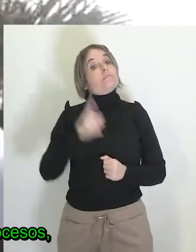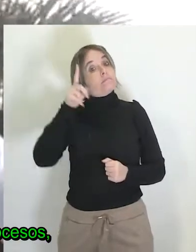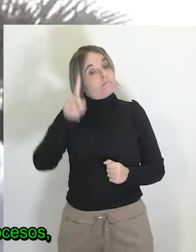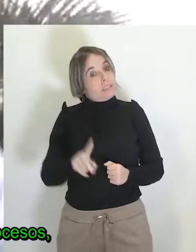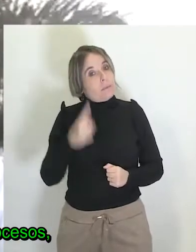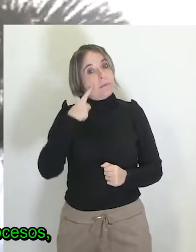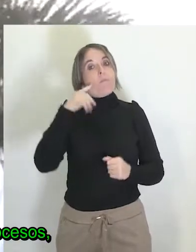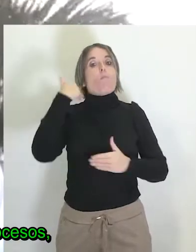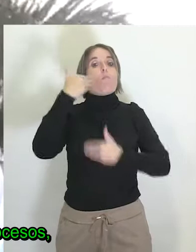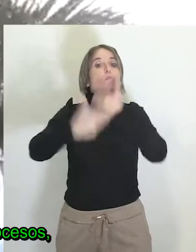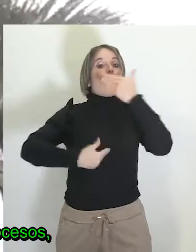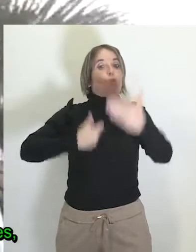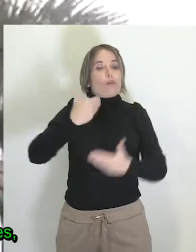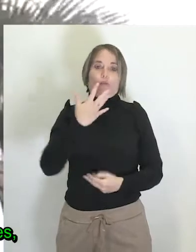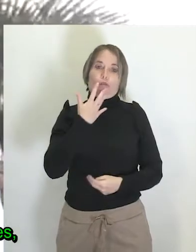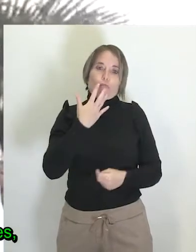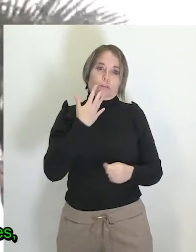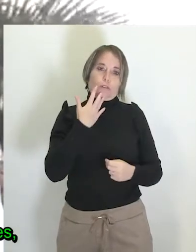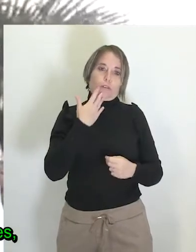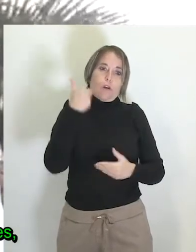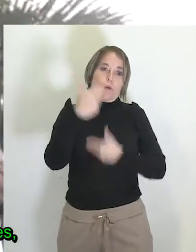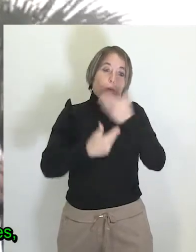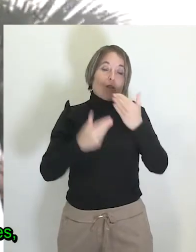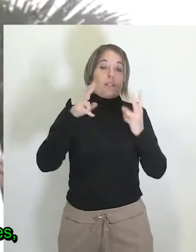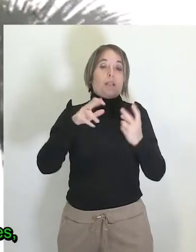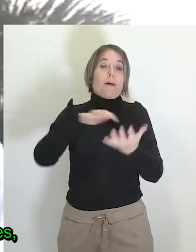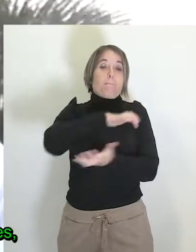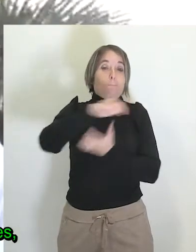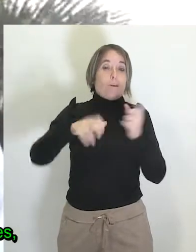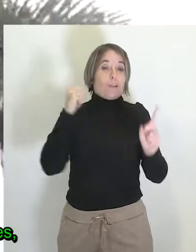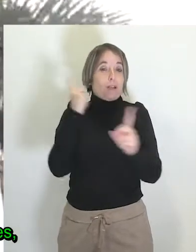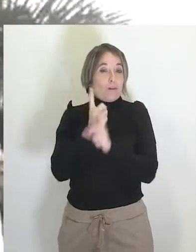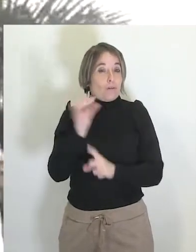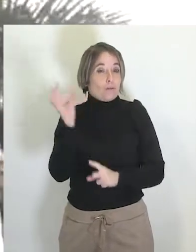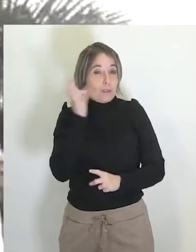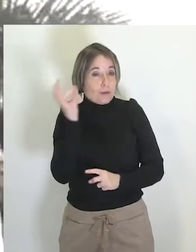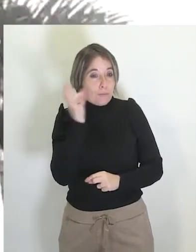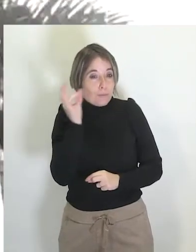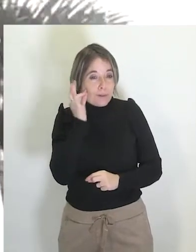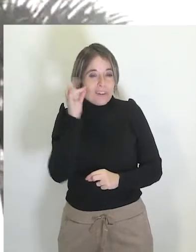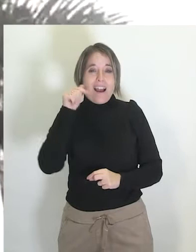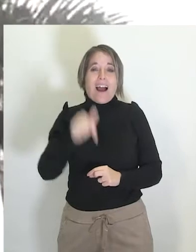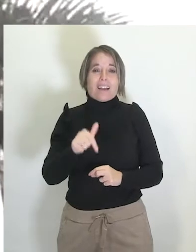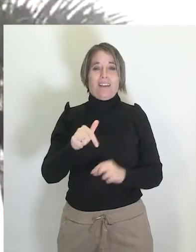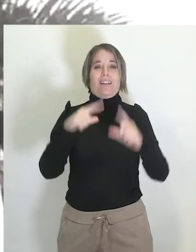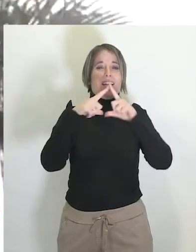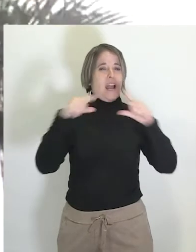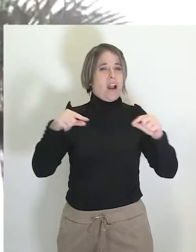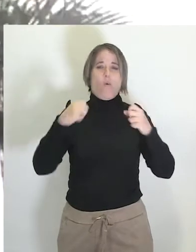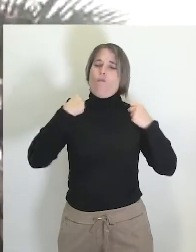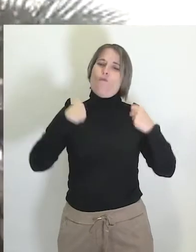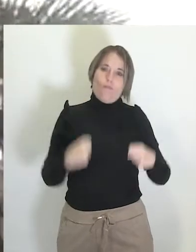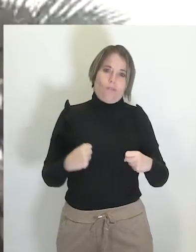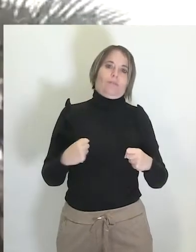Paralelamente, estaban otros procesos, por ejemplo, la violencia contra las mujeres, que en Nicaragua ha sido muy, muy fuerte,